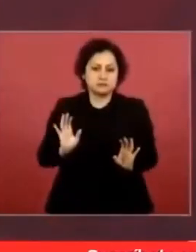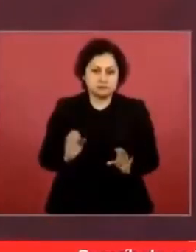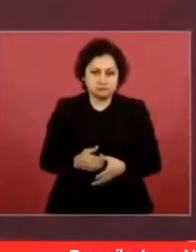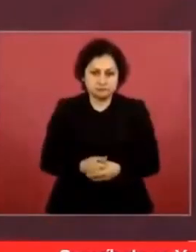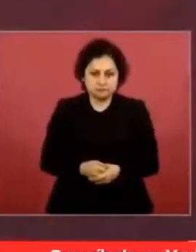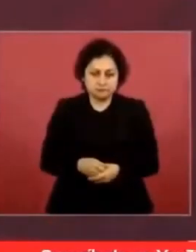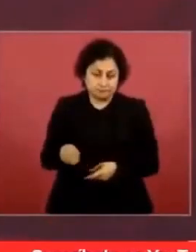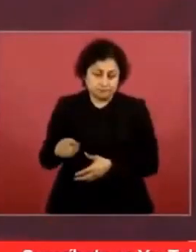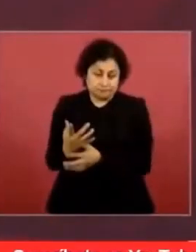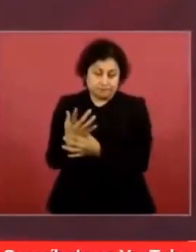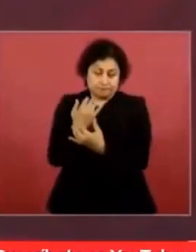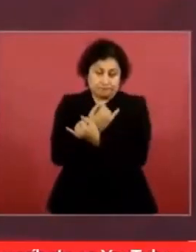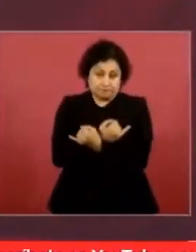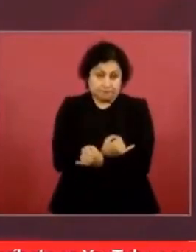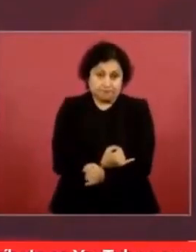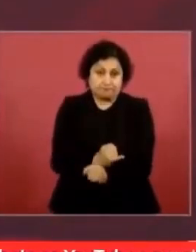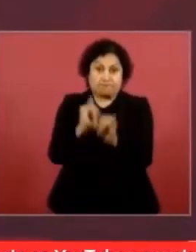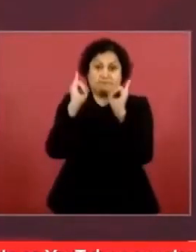muy